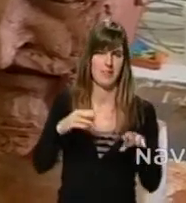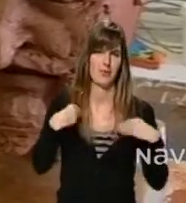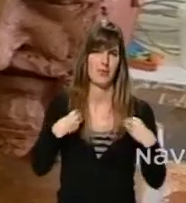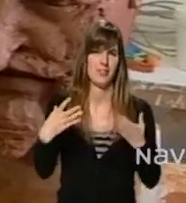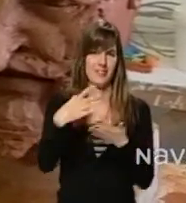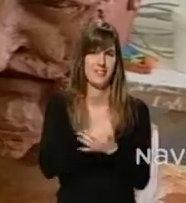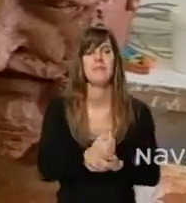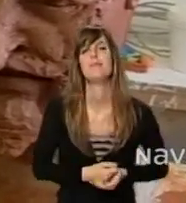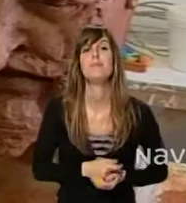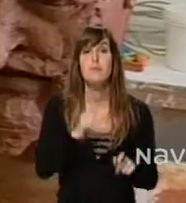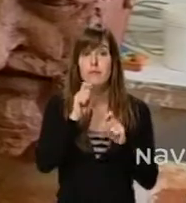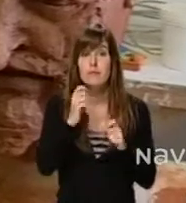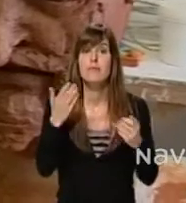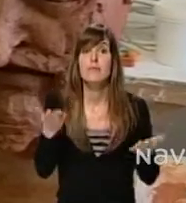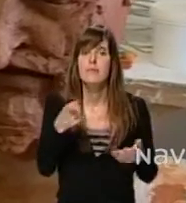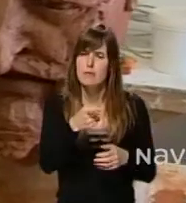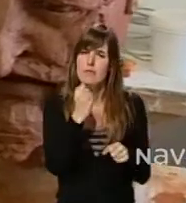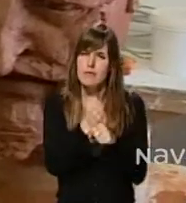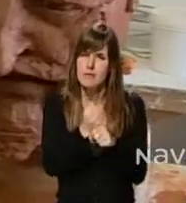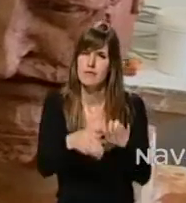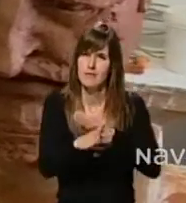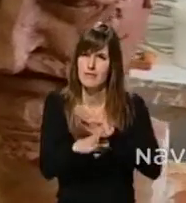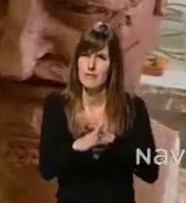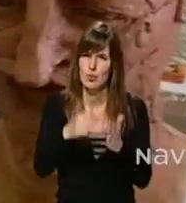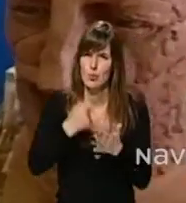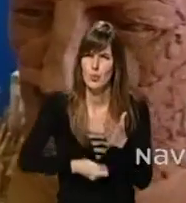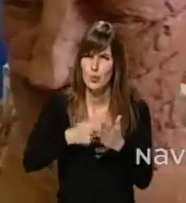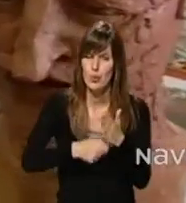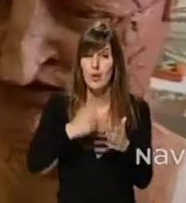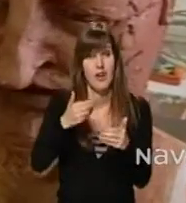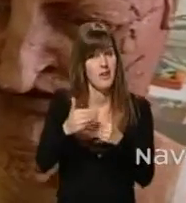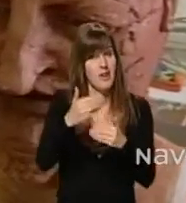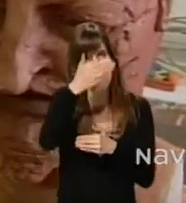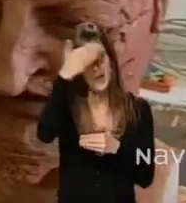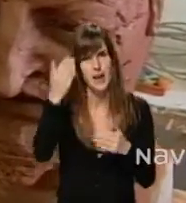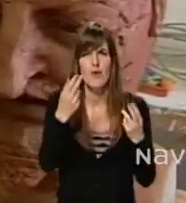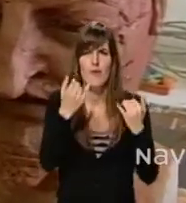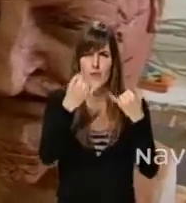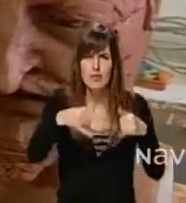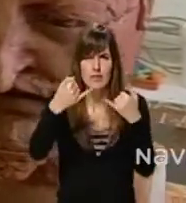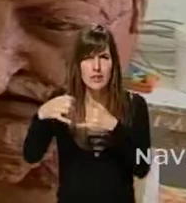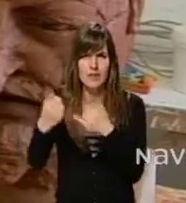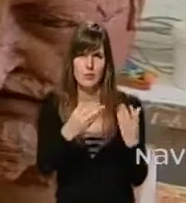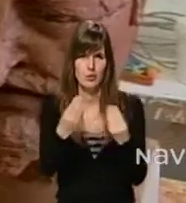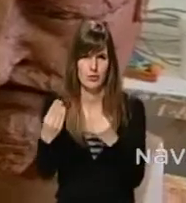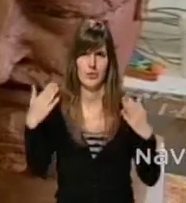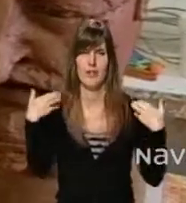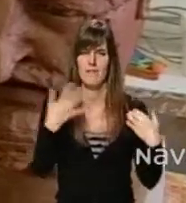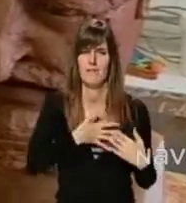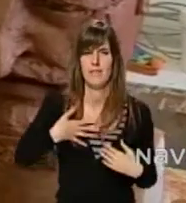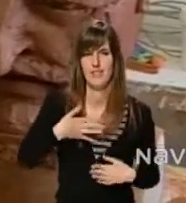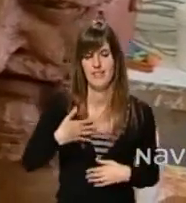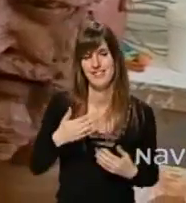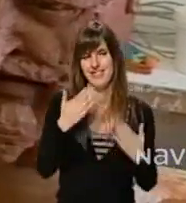ellos. Bueno, pues Aitor, a darle duro, a darle que se acerca el verano y queremos bailar con los gigantes, ¿eh? Sí, hay que seguir